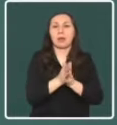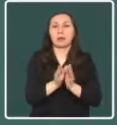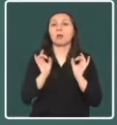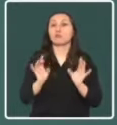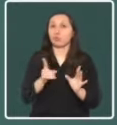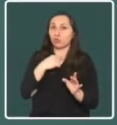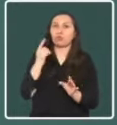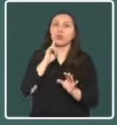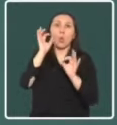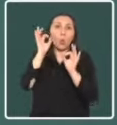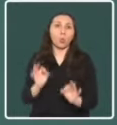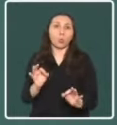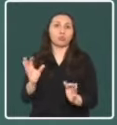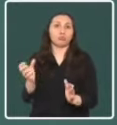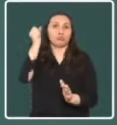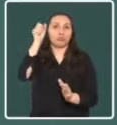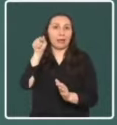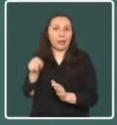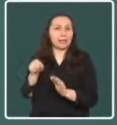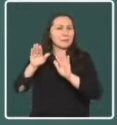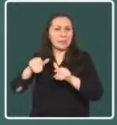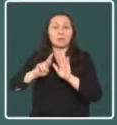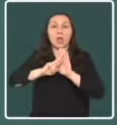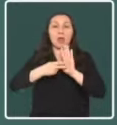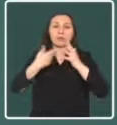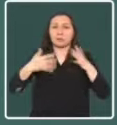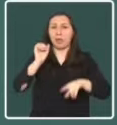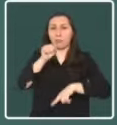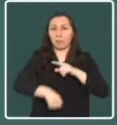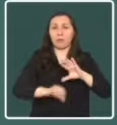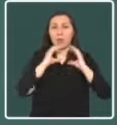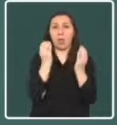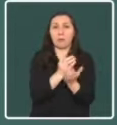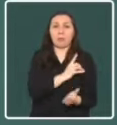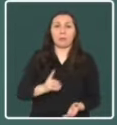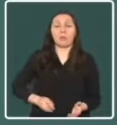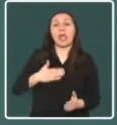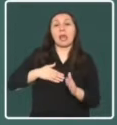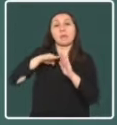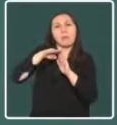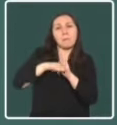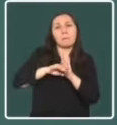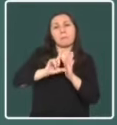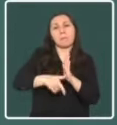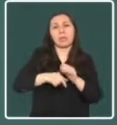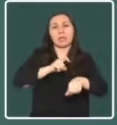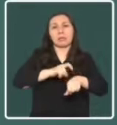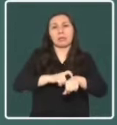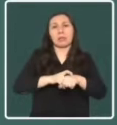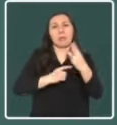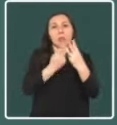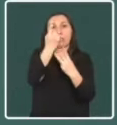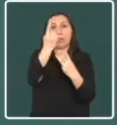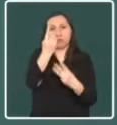Bingo, estamos trabajando justamente en eso. Estamos con una reforma que ya aprobamos en la Cámara de Diputados, en donde esperamos en reducir en al menos un tercio